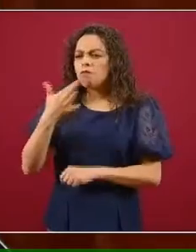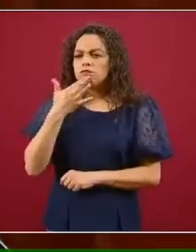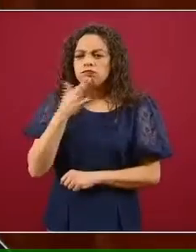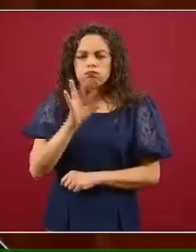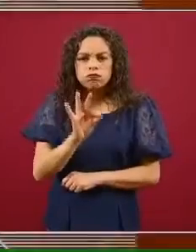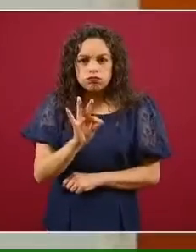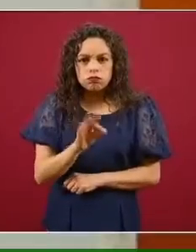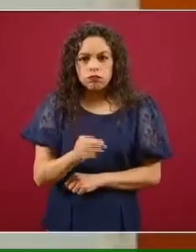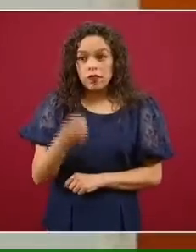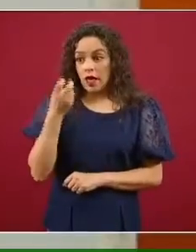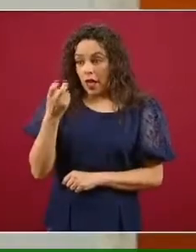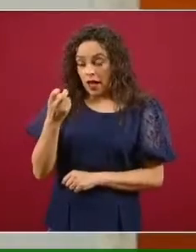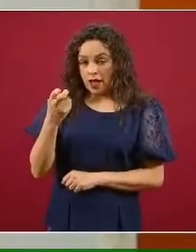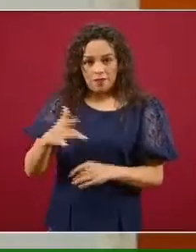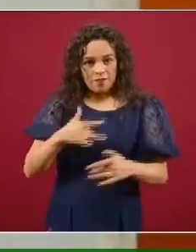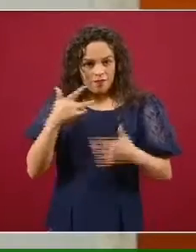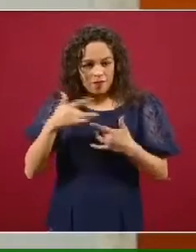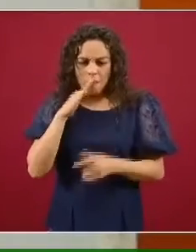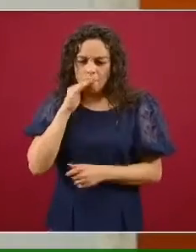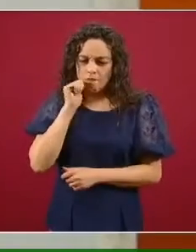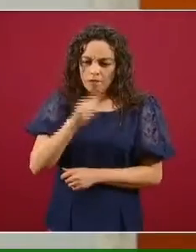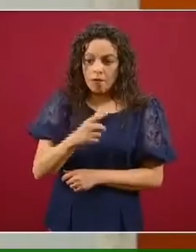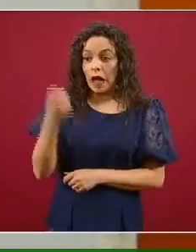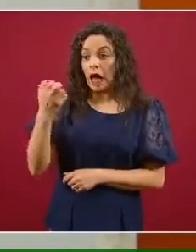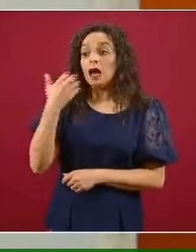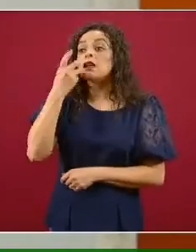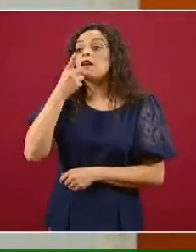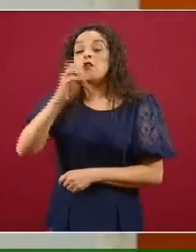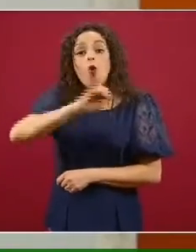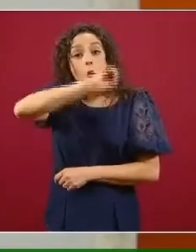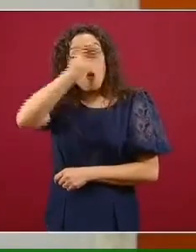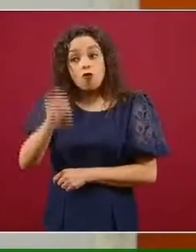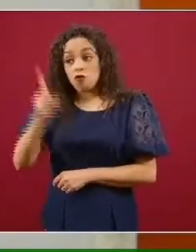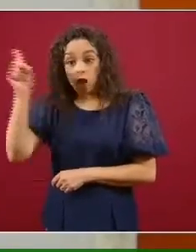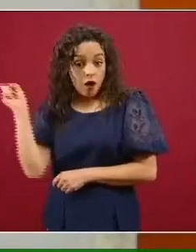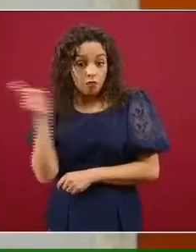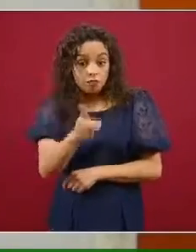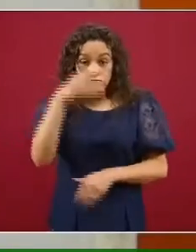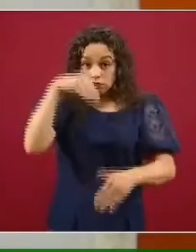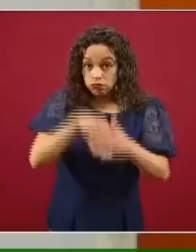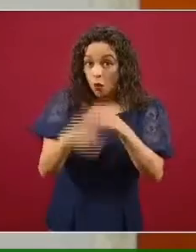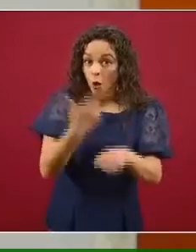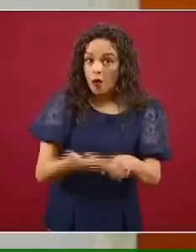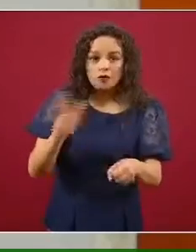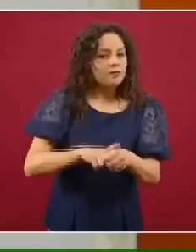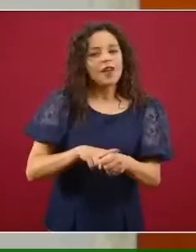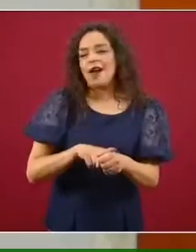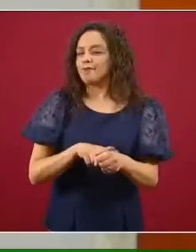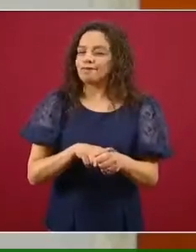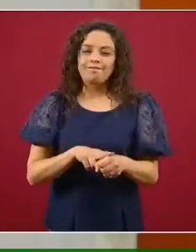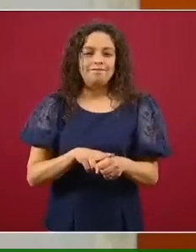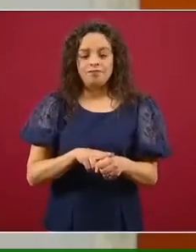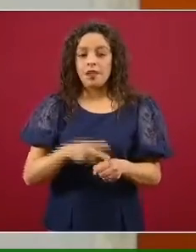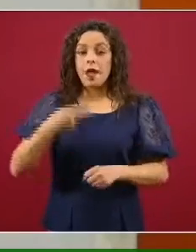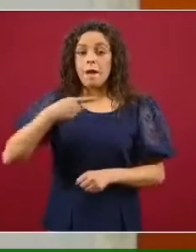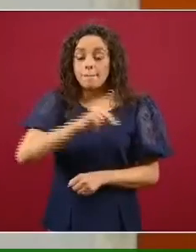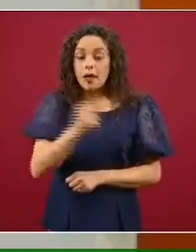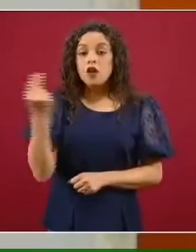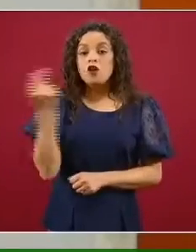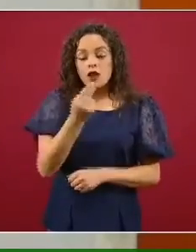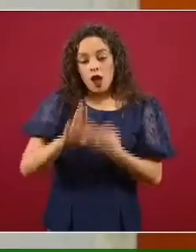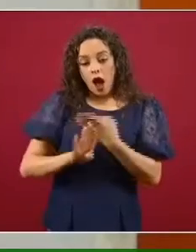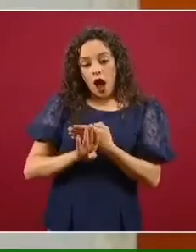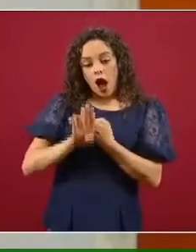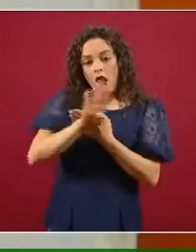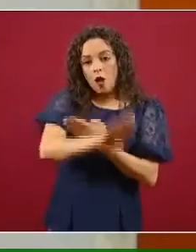necesariamente significa que requerirán tratamiento hospitalario. Sin embargo, aquí también tenemos el mensaje de evitar la